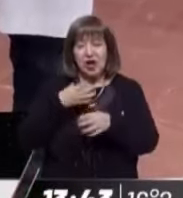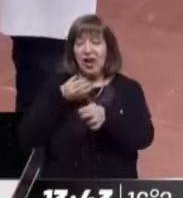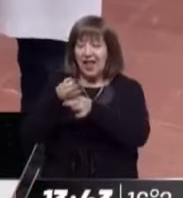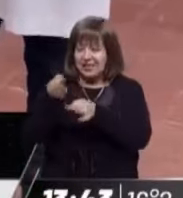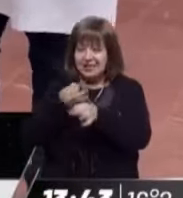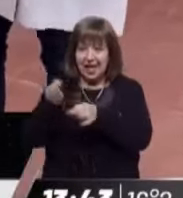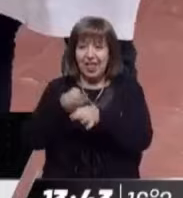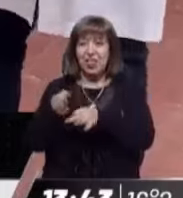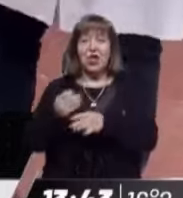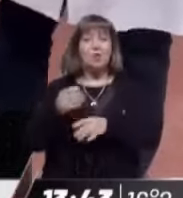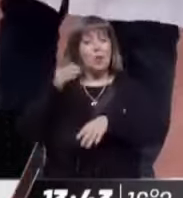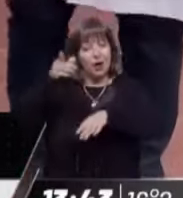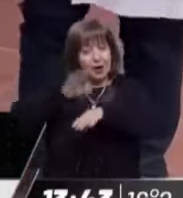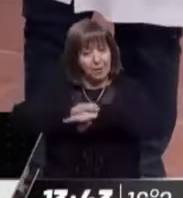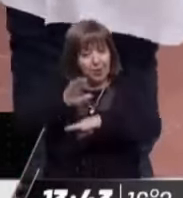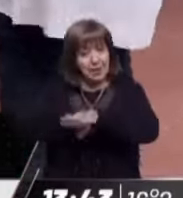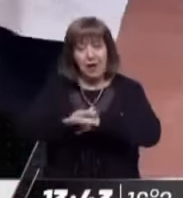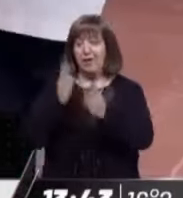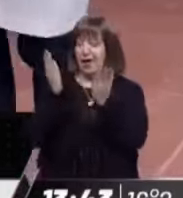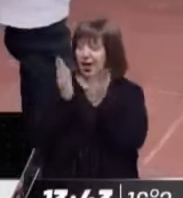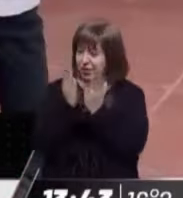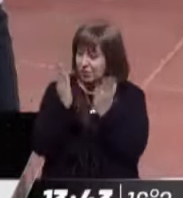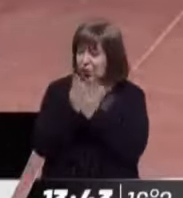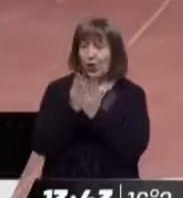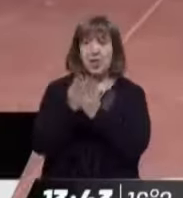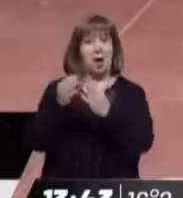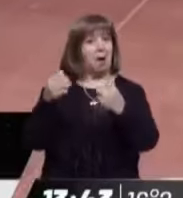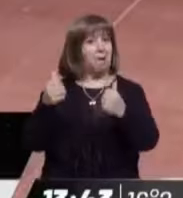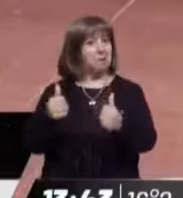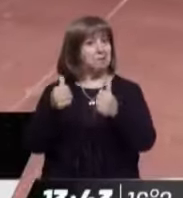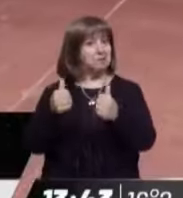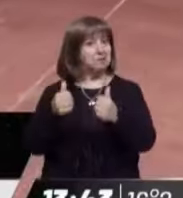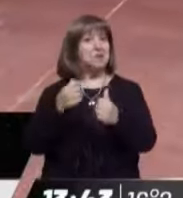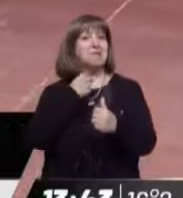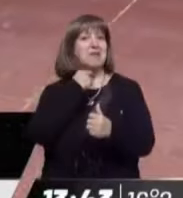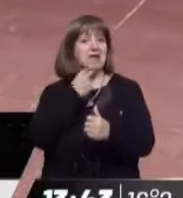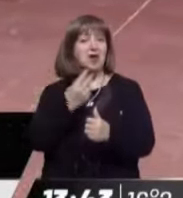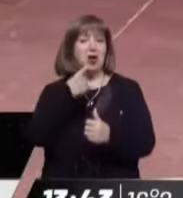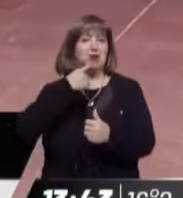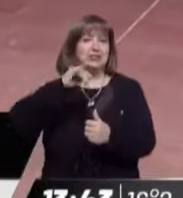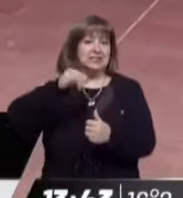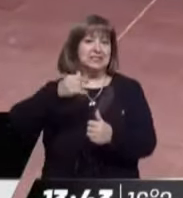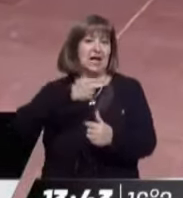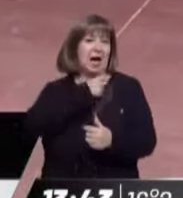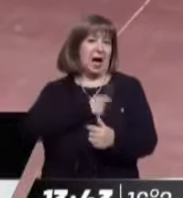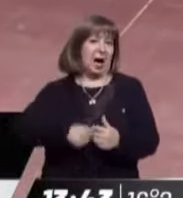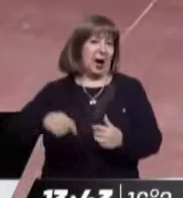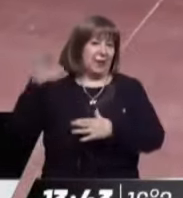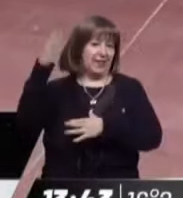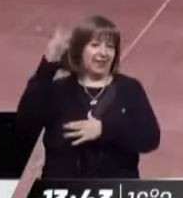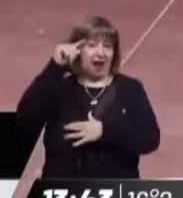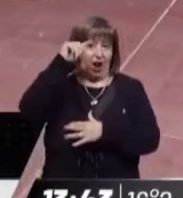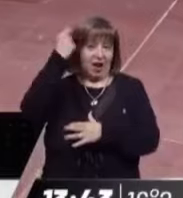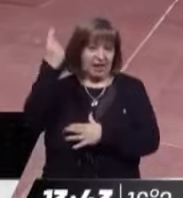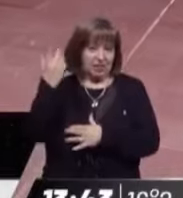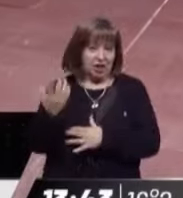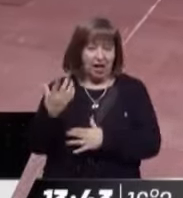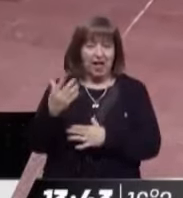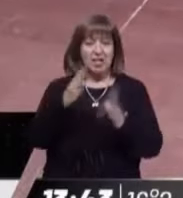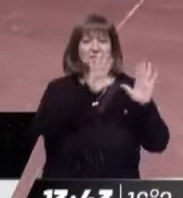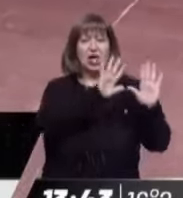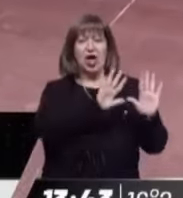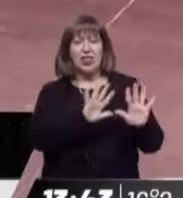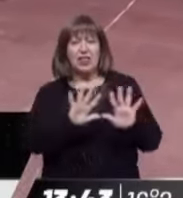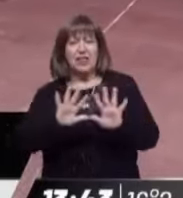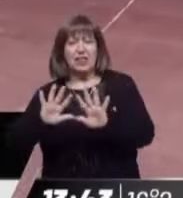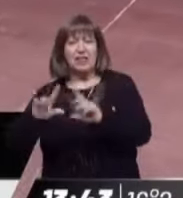Hay que cumplir, así que bueno, eso lo saben ellos. Ahora que es abanderado nacional, pues encima sí. que tiene promedio 10.